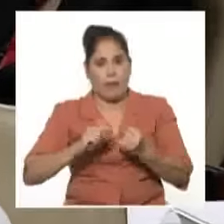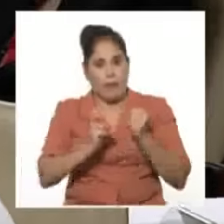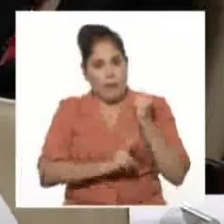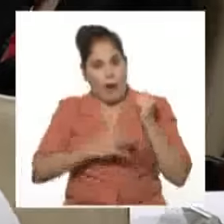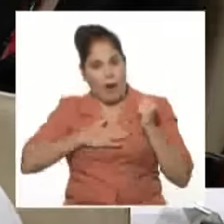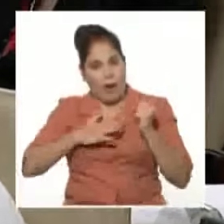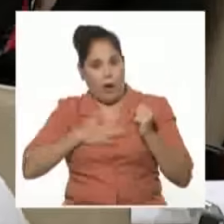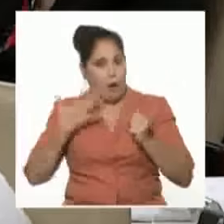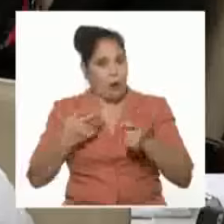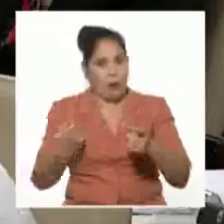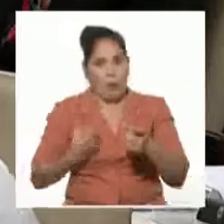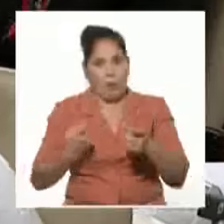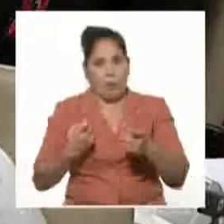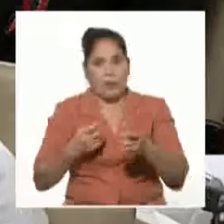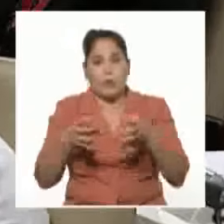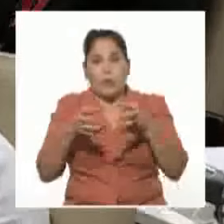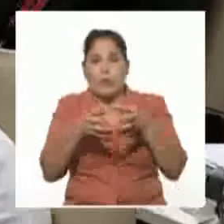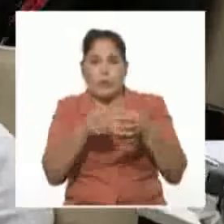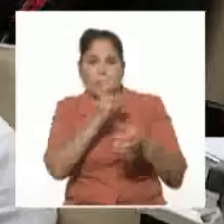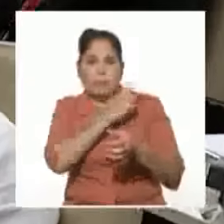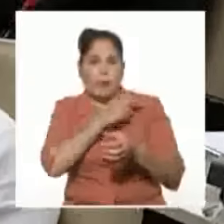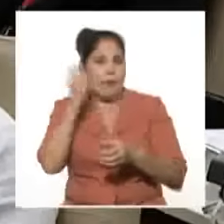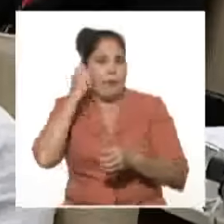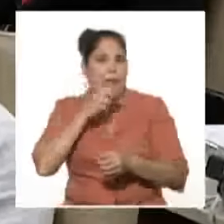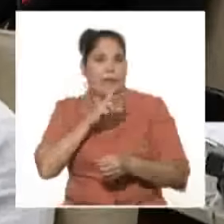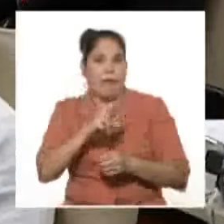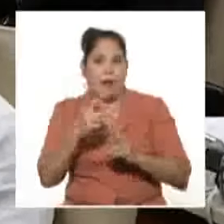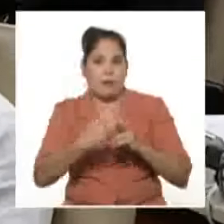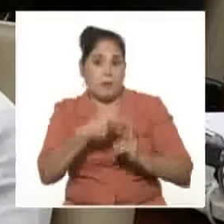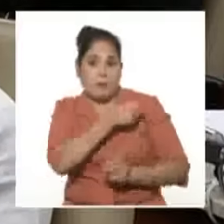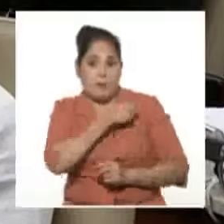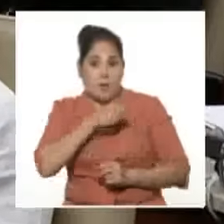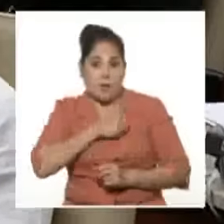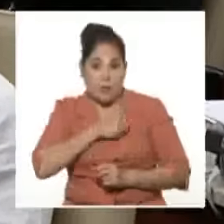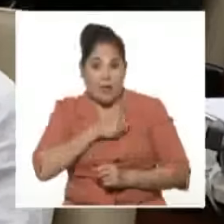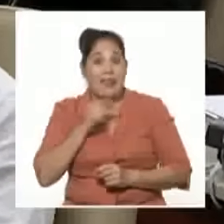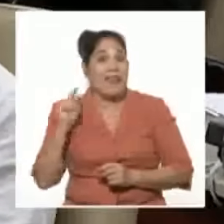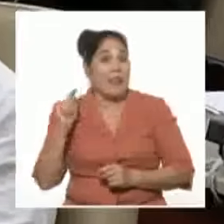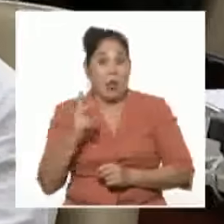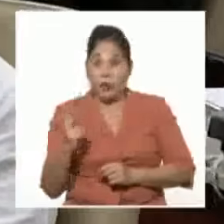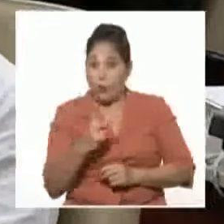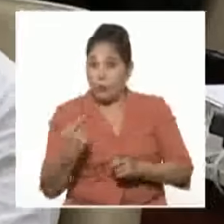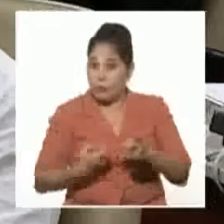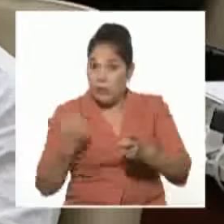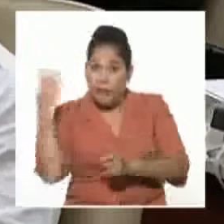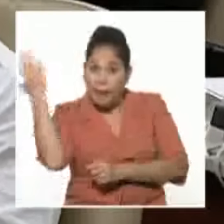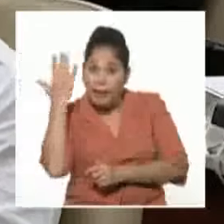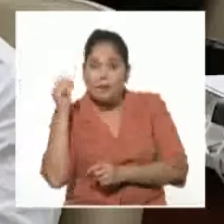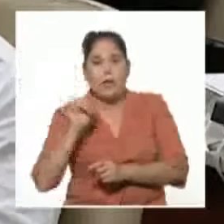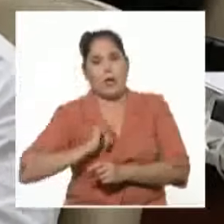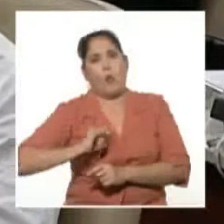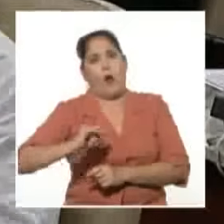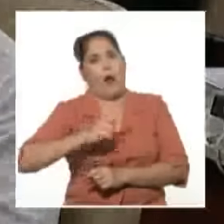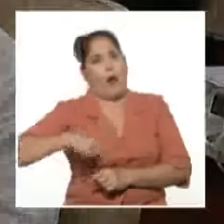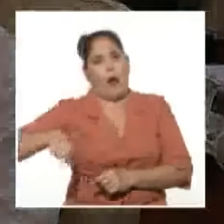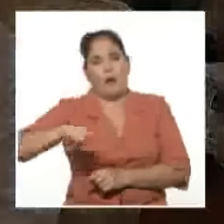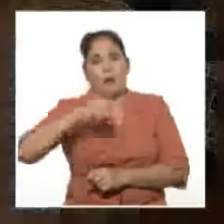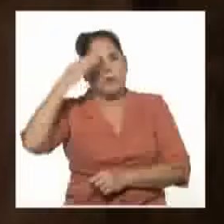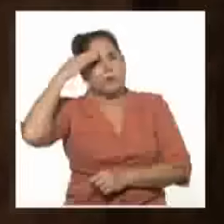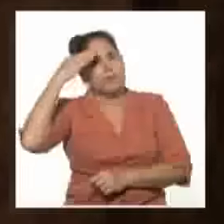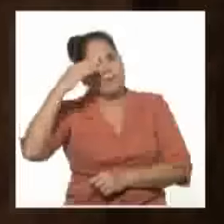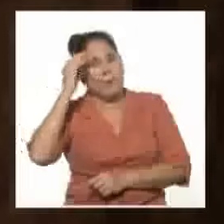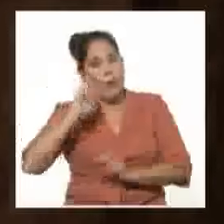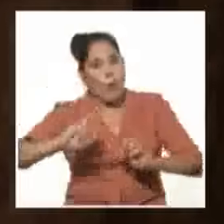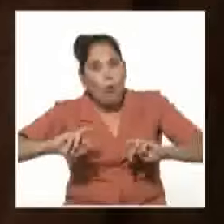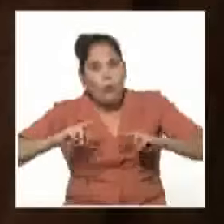actuaron los combatientes y equipos de dirección de las Fuerzas Armadas Revolucionarias y el Ministerio del Interior, a quienes agradecemos otra